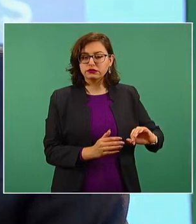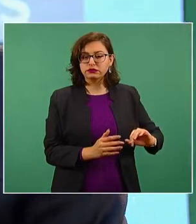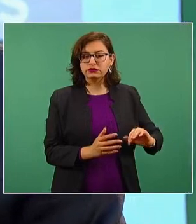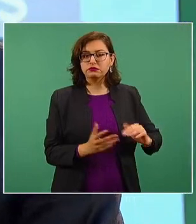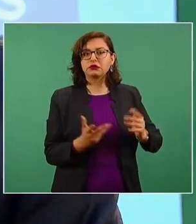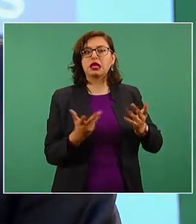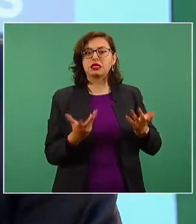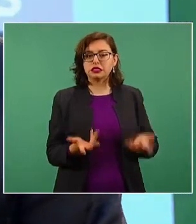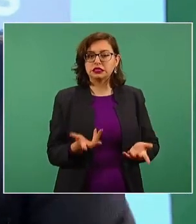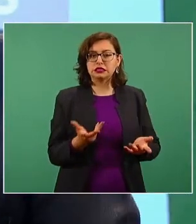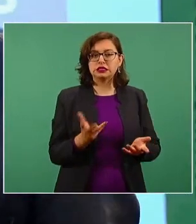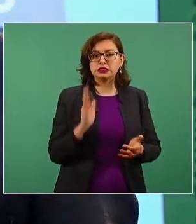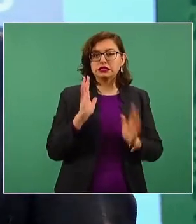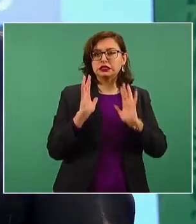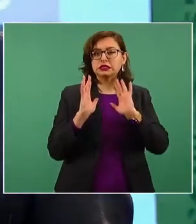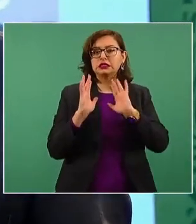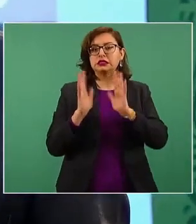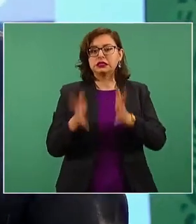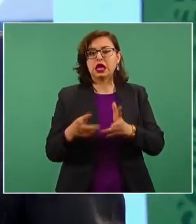siendo más